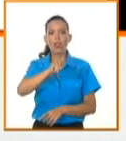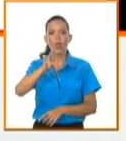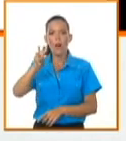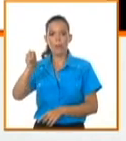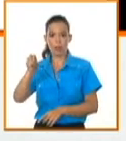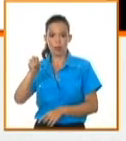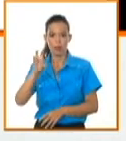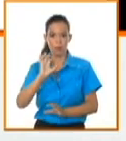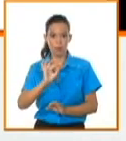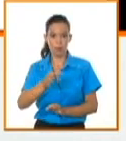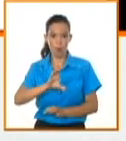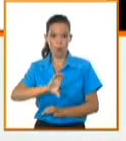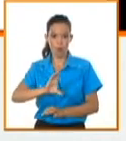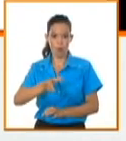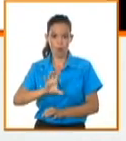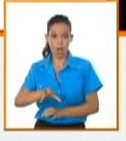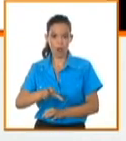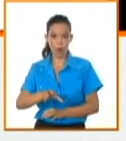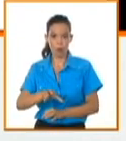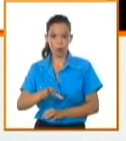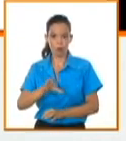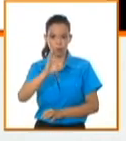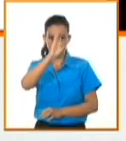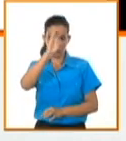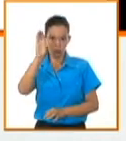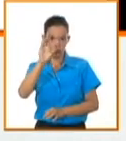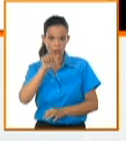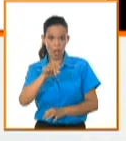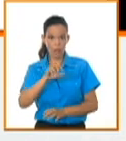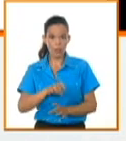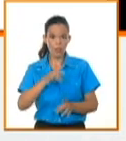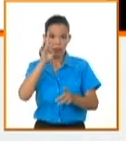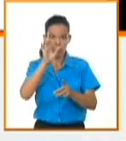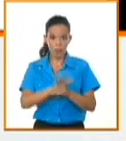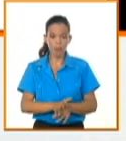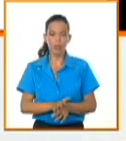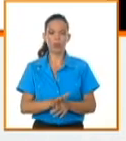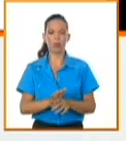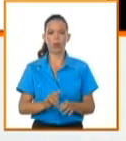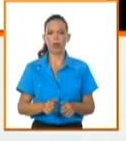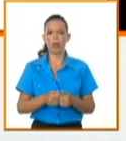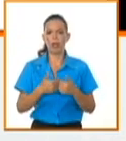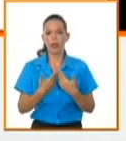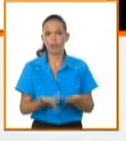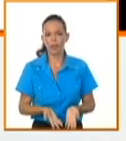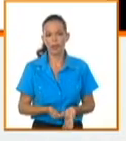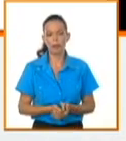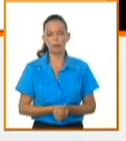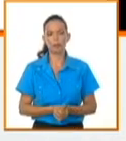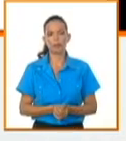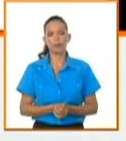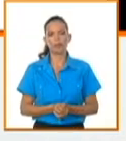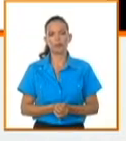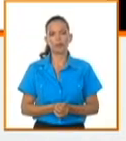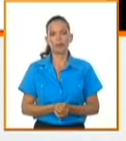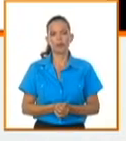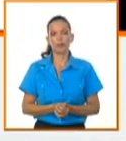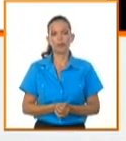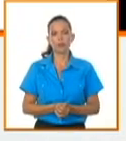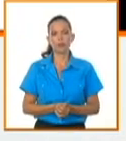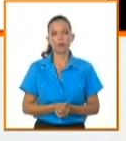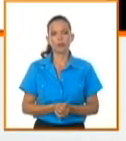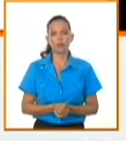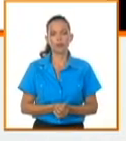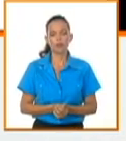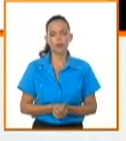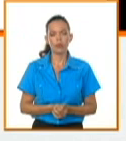bancario puso en poder puso a disposición de de los clientes a disposición de de nuestra